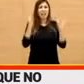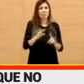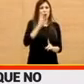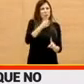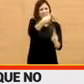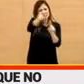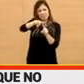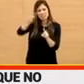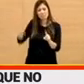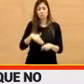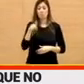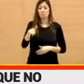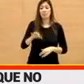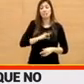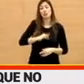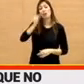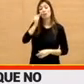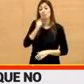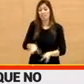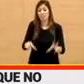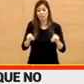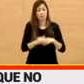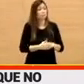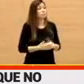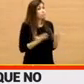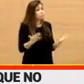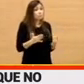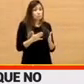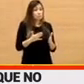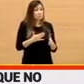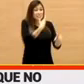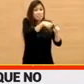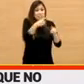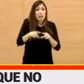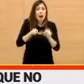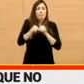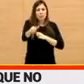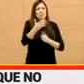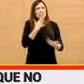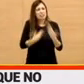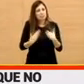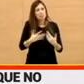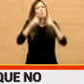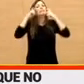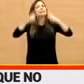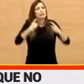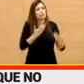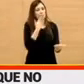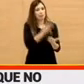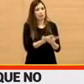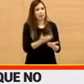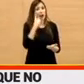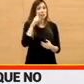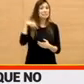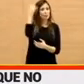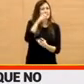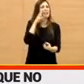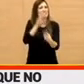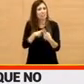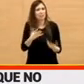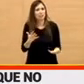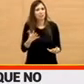diversa. A partir de ahí podemos construirlo. Vamos a intentarlo. Vamos a verlo la semana que viene. Construyamos desde esos